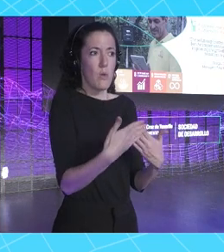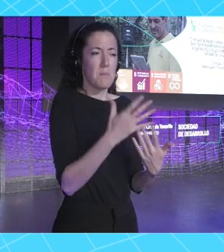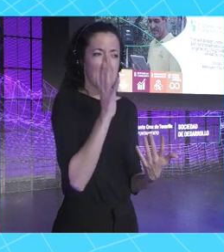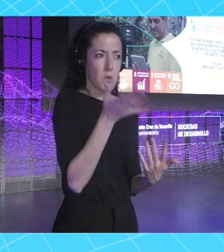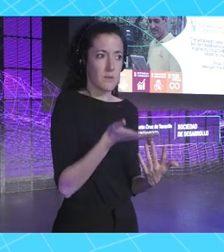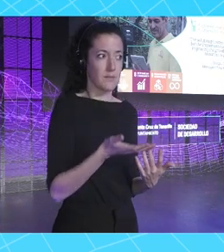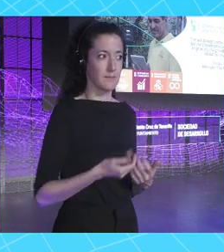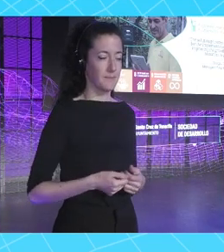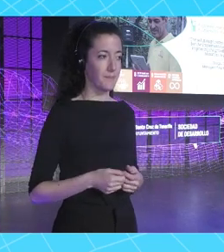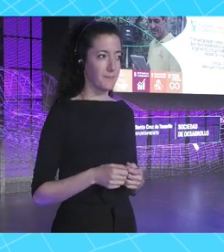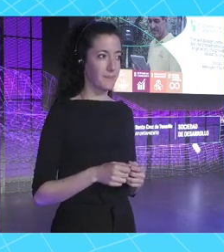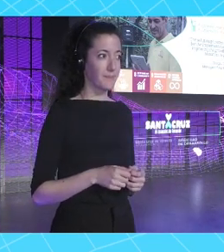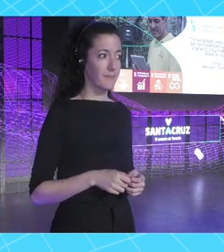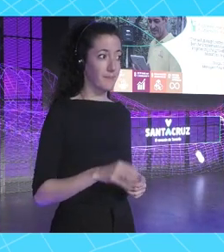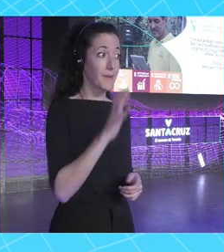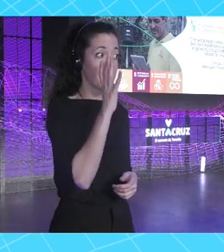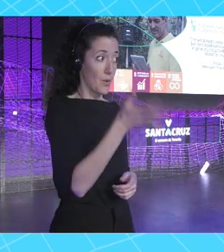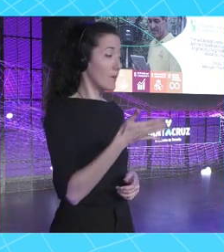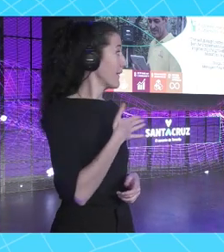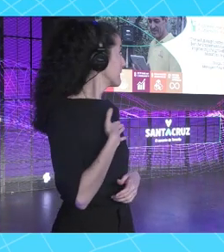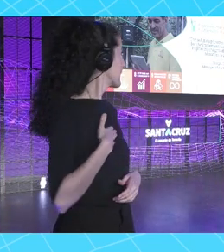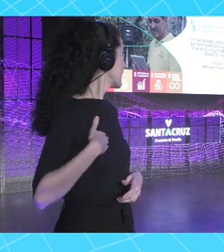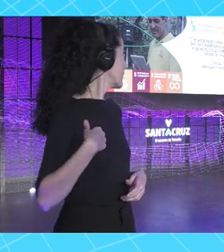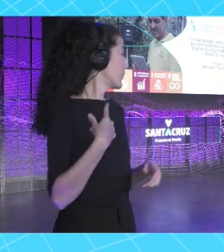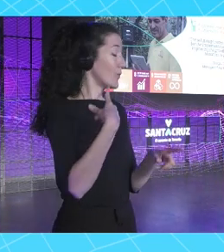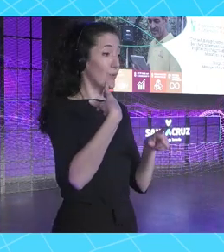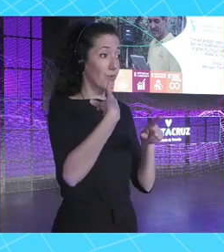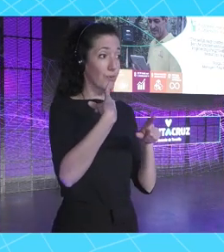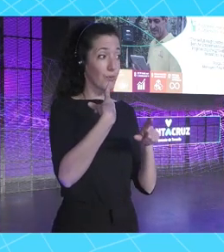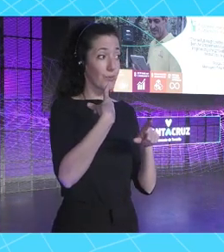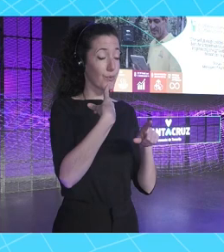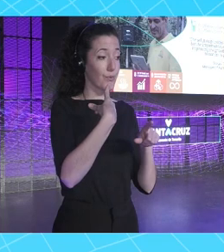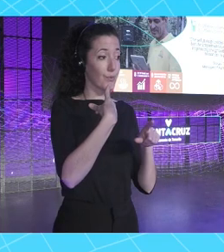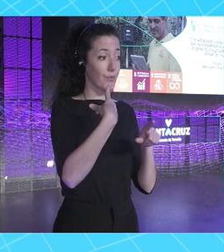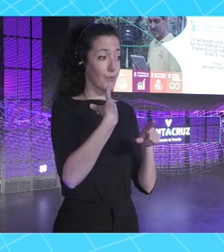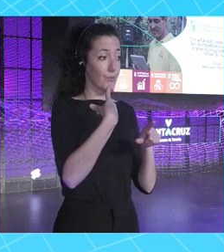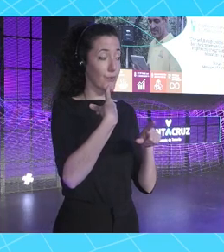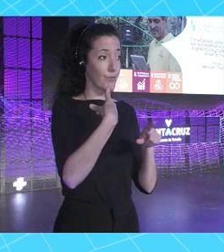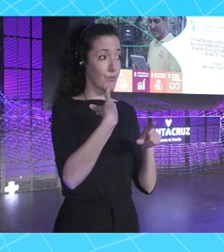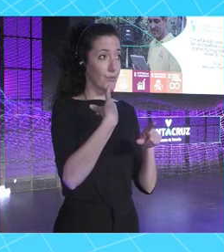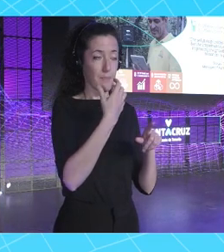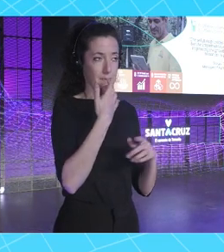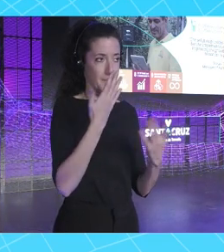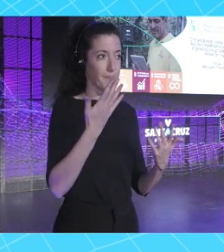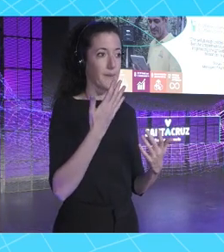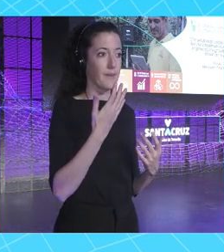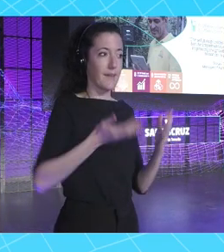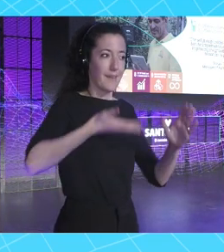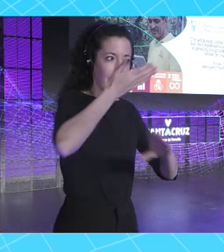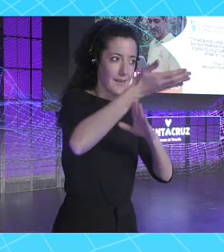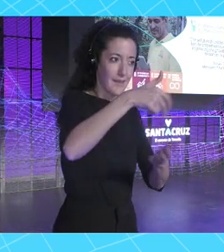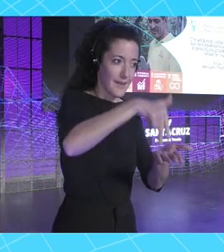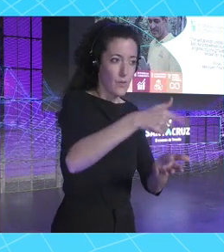básicamente ser capaces de conectar cosas que antes había que ir en persona no por ejemplo este de aquí de la foto